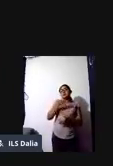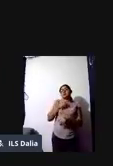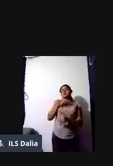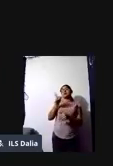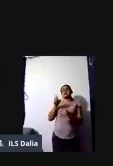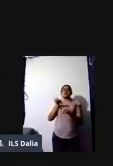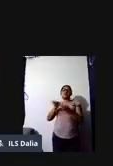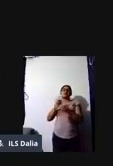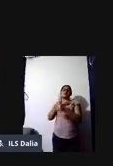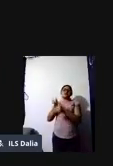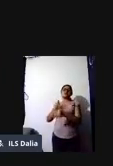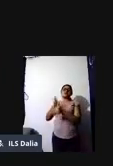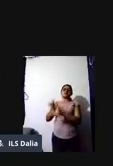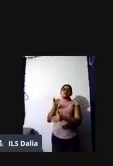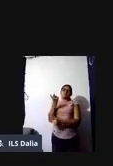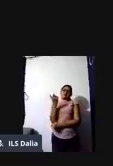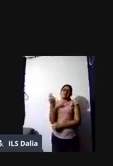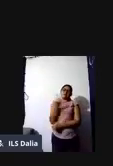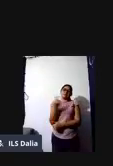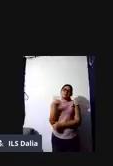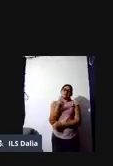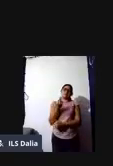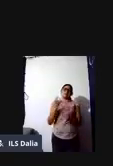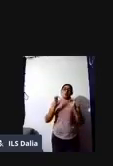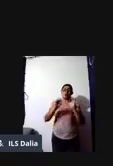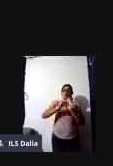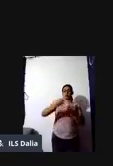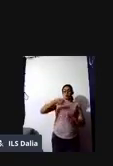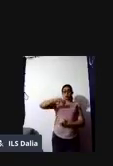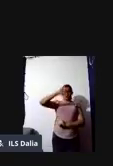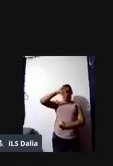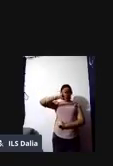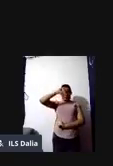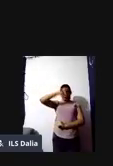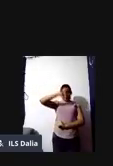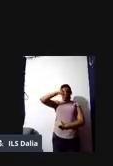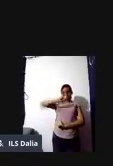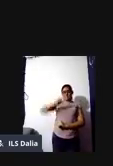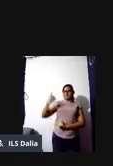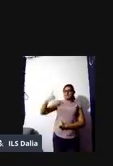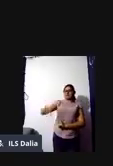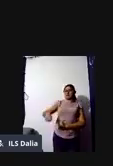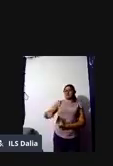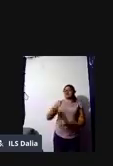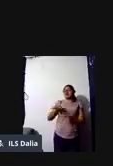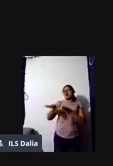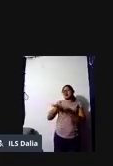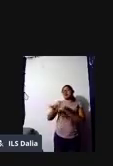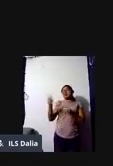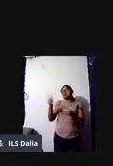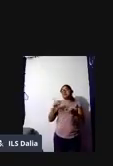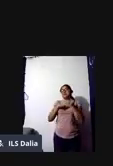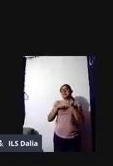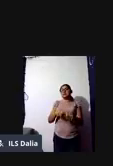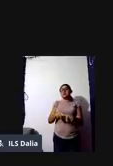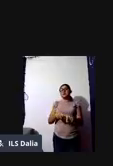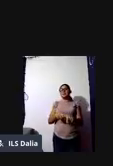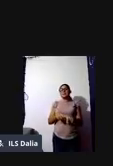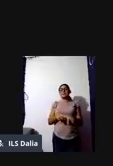que salgan o a sus subalternos que salgan porque es una necesidad laboral? ¿Sí? Puede venir